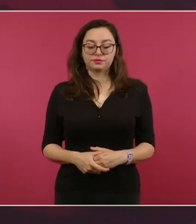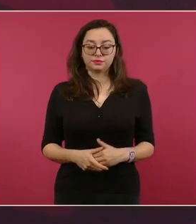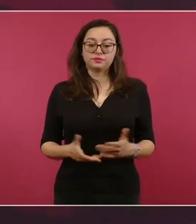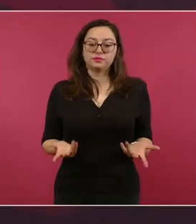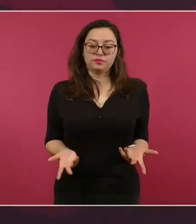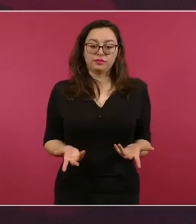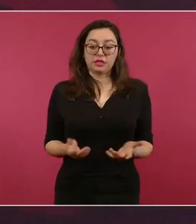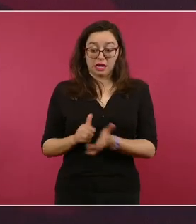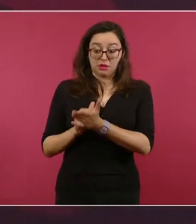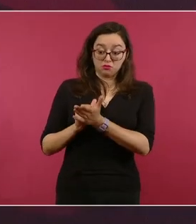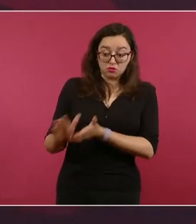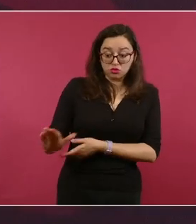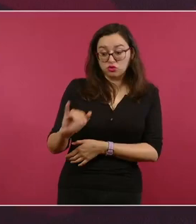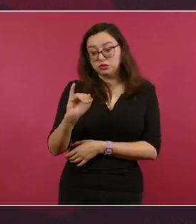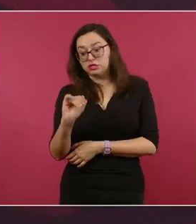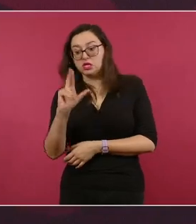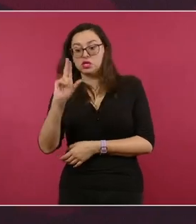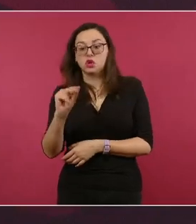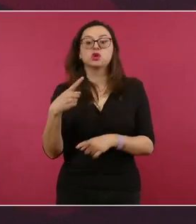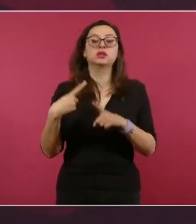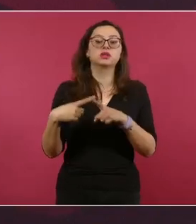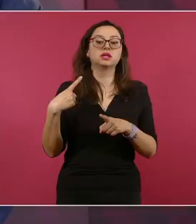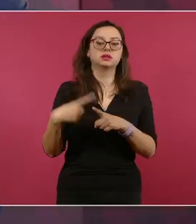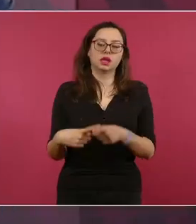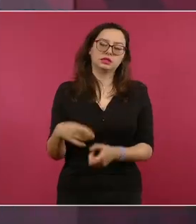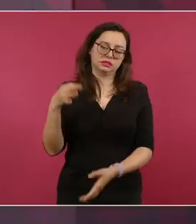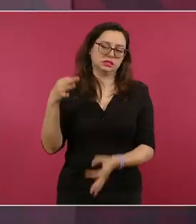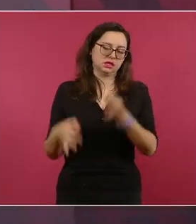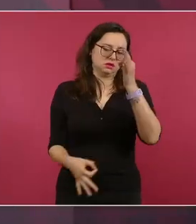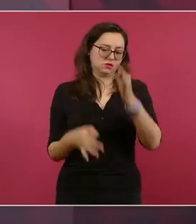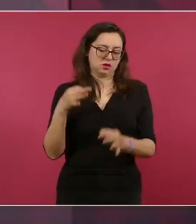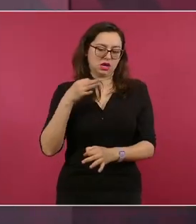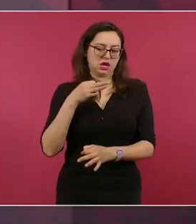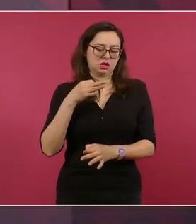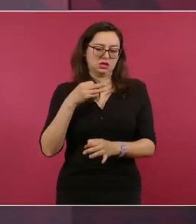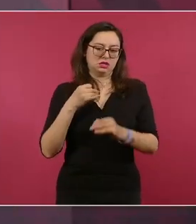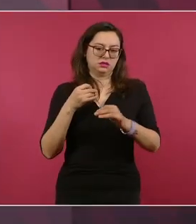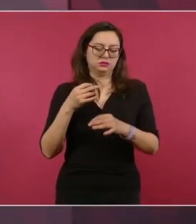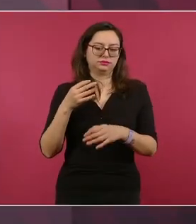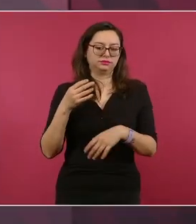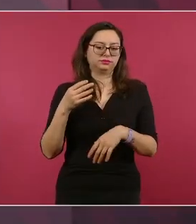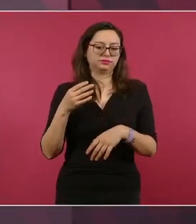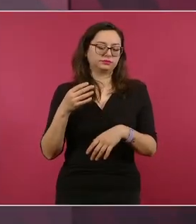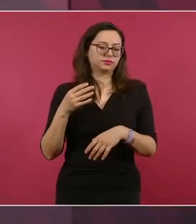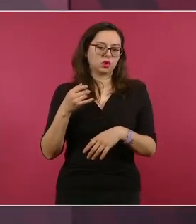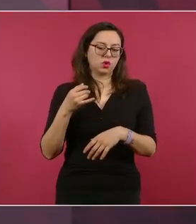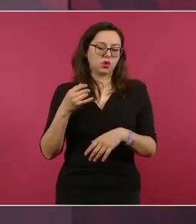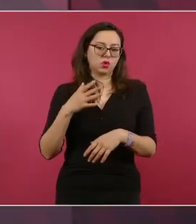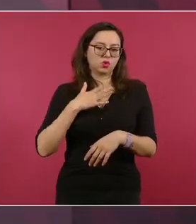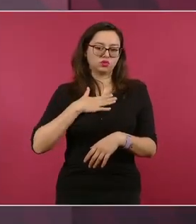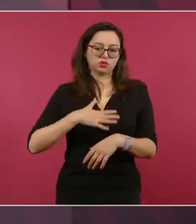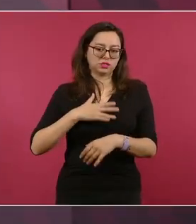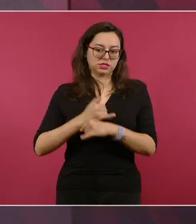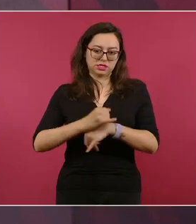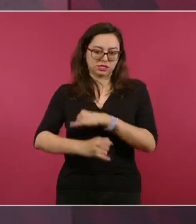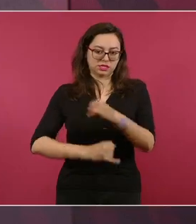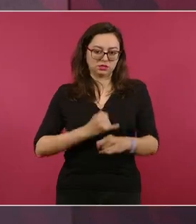Tribunal de Justicia Internacional, que lo envíe al